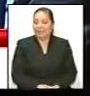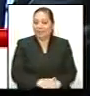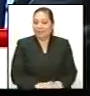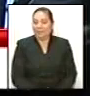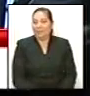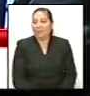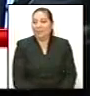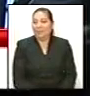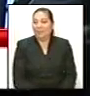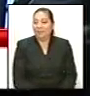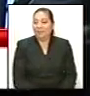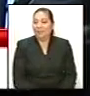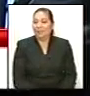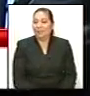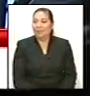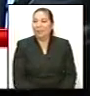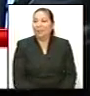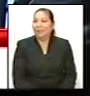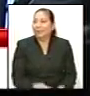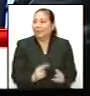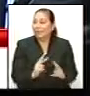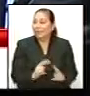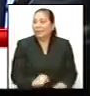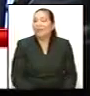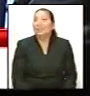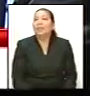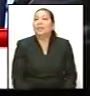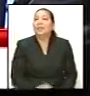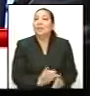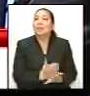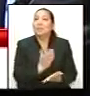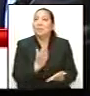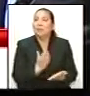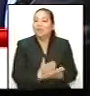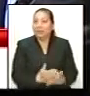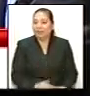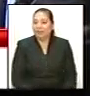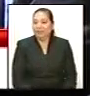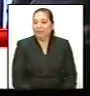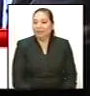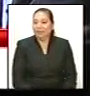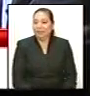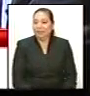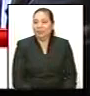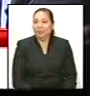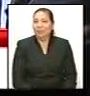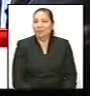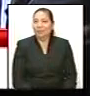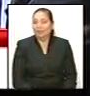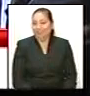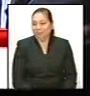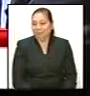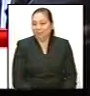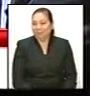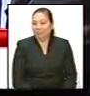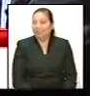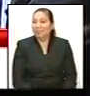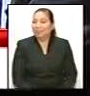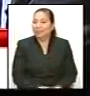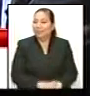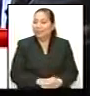ha solucionado, desde nuestro punto de vista, los problemas mediante el diálogo o la negociación, por el contrario, ha